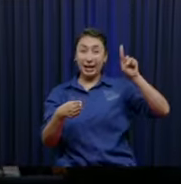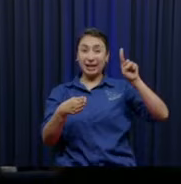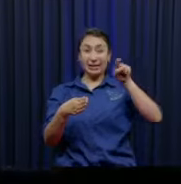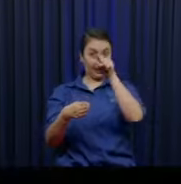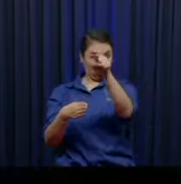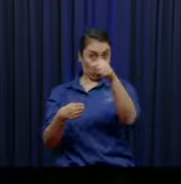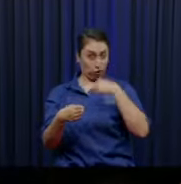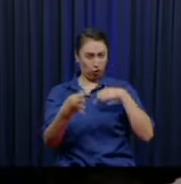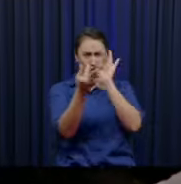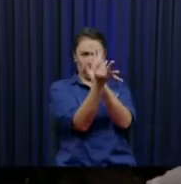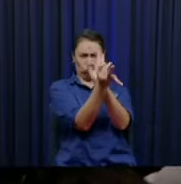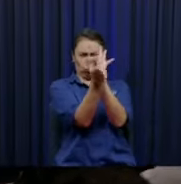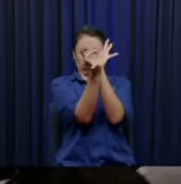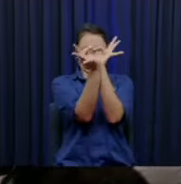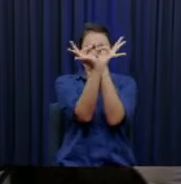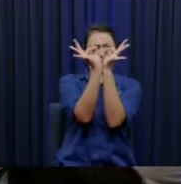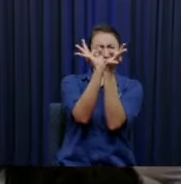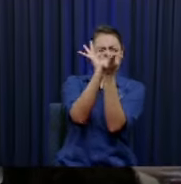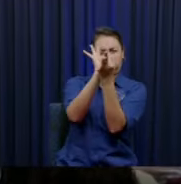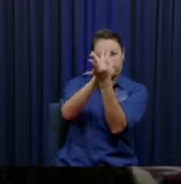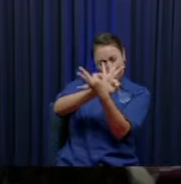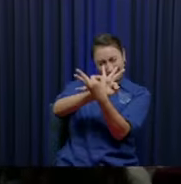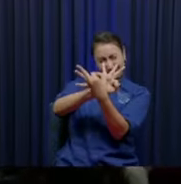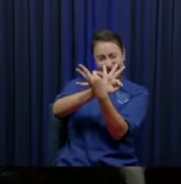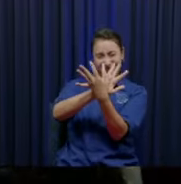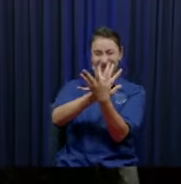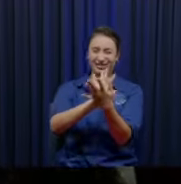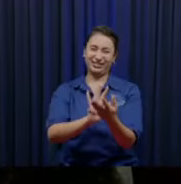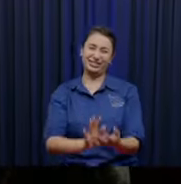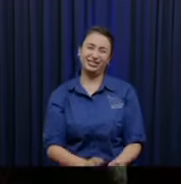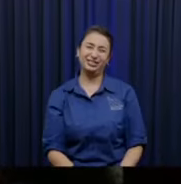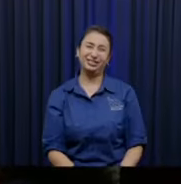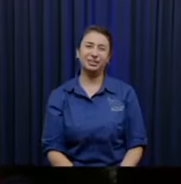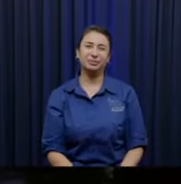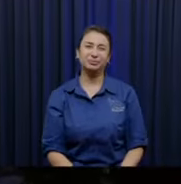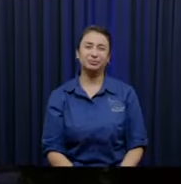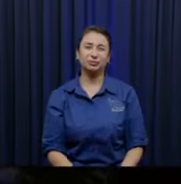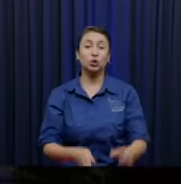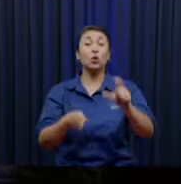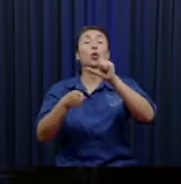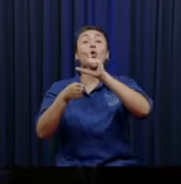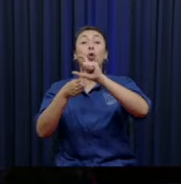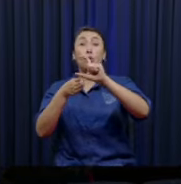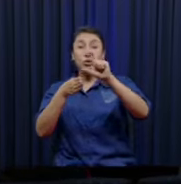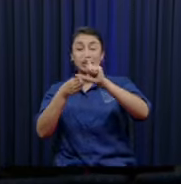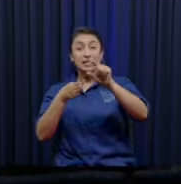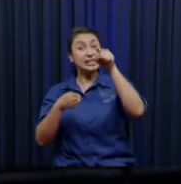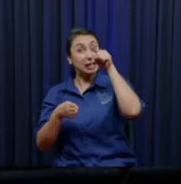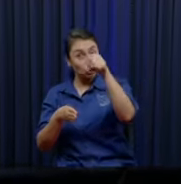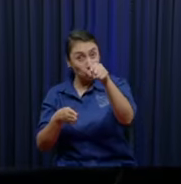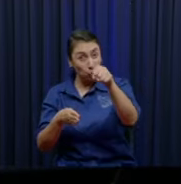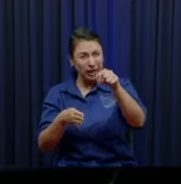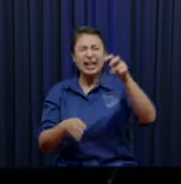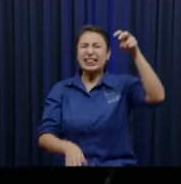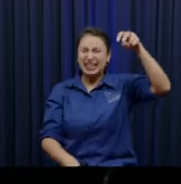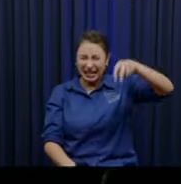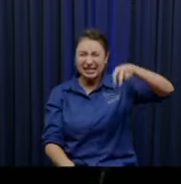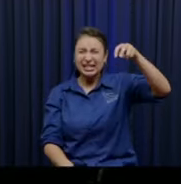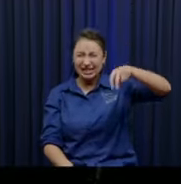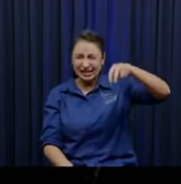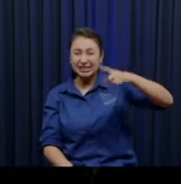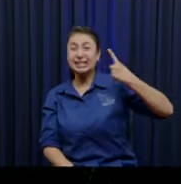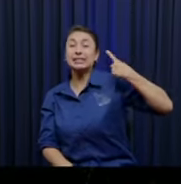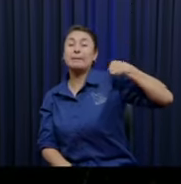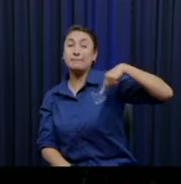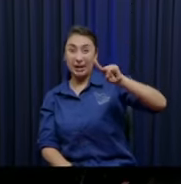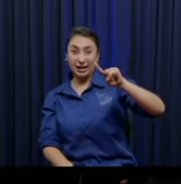la metanoia te transforma, el discipulado te transforma. Esas son cosas que te tienes que bautizar en ellas, por decirlo así. El bautismo en